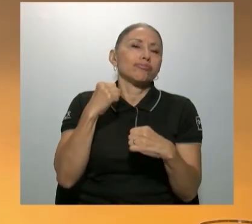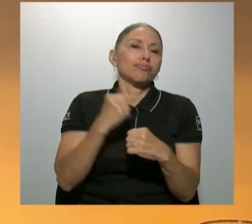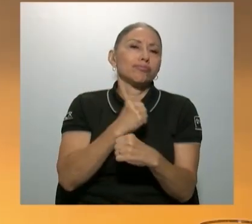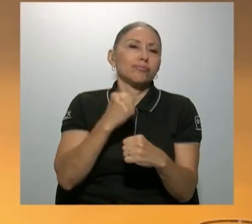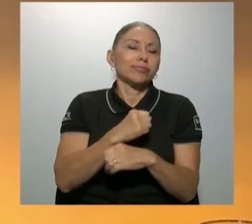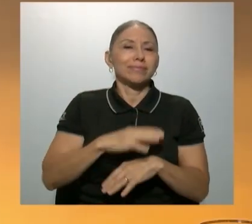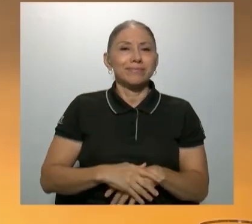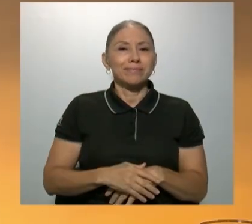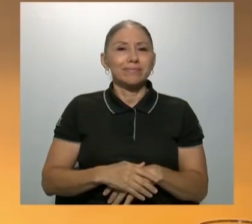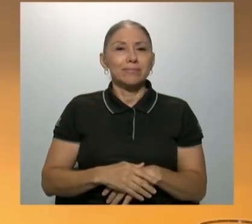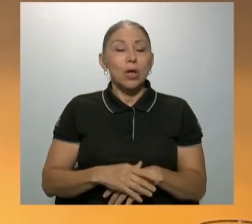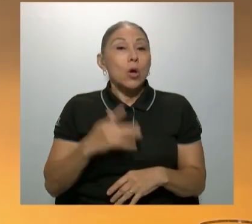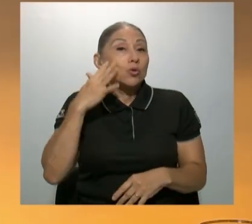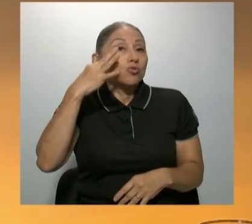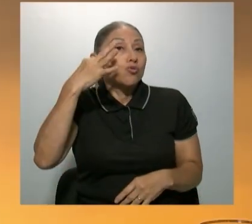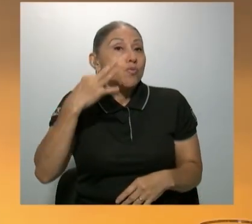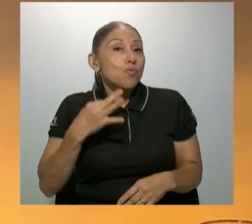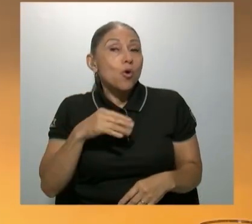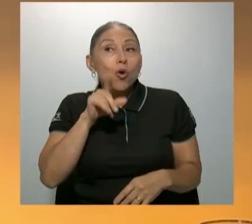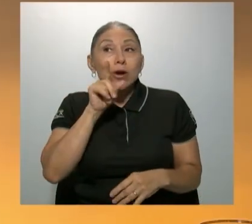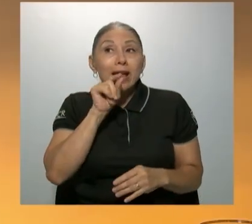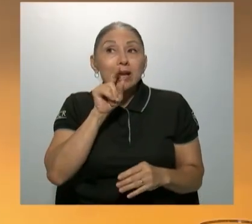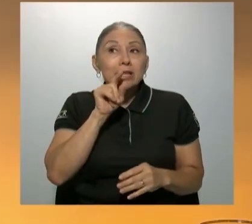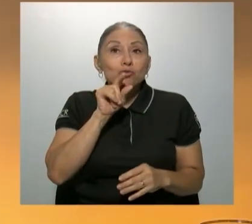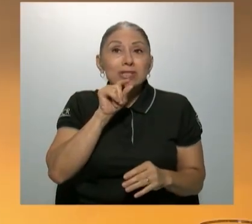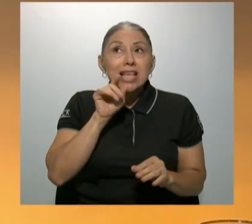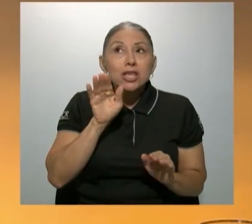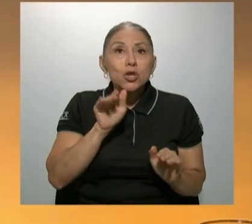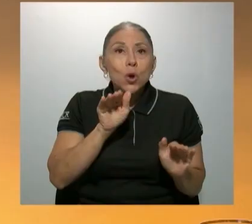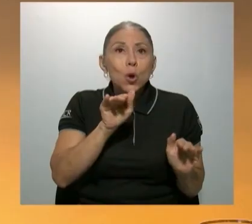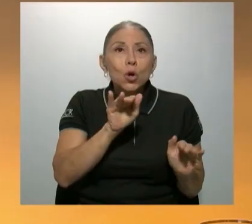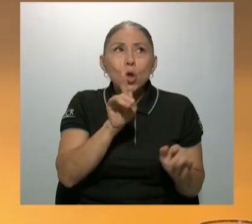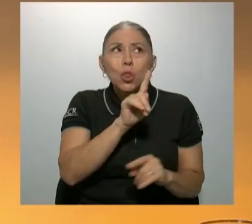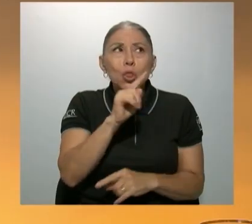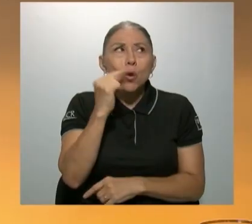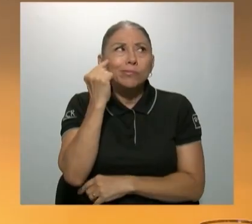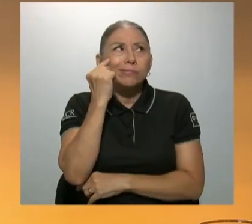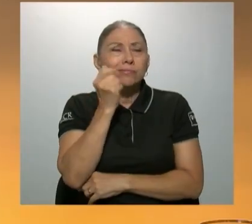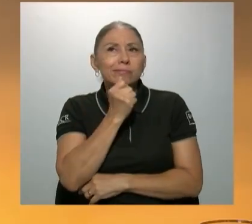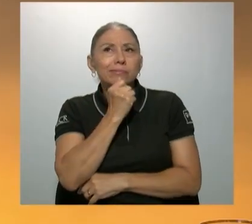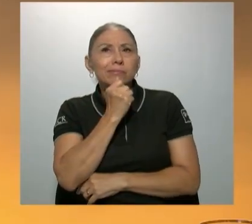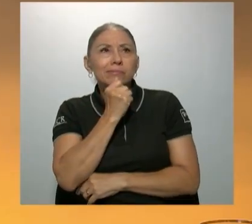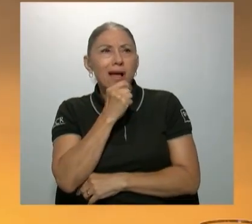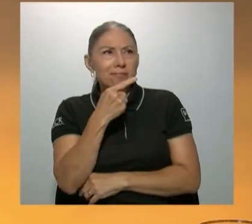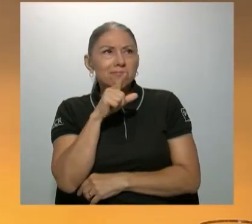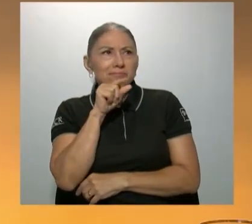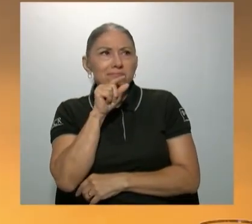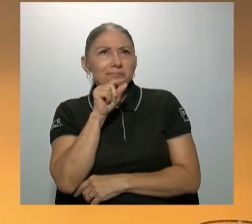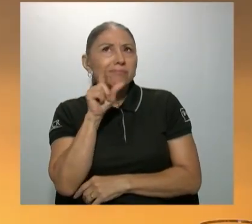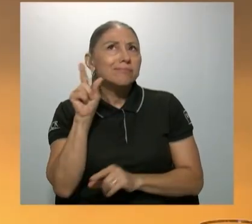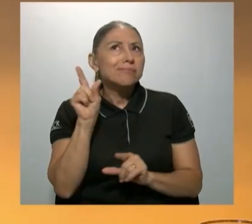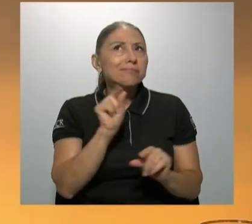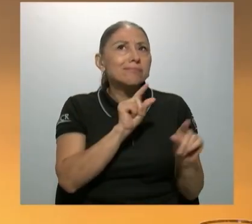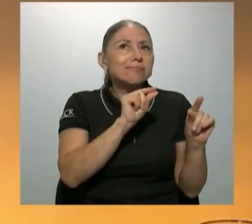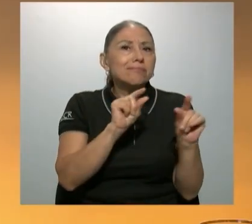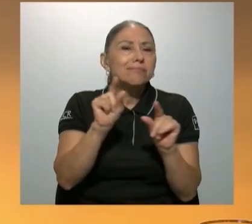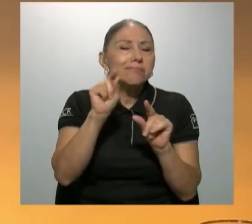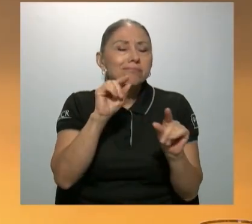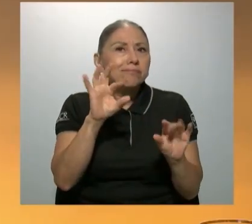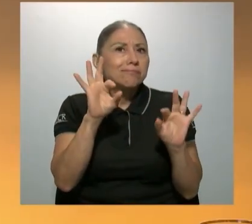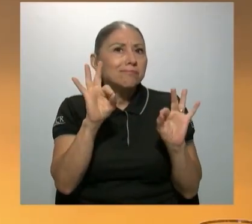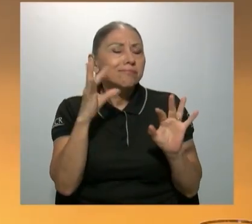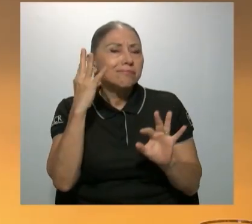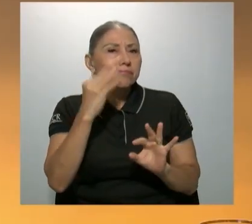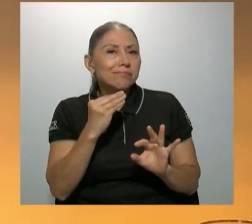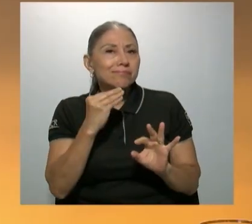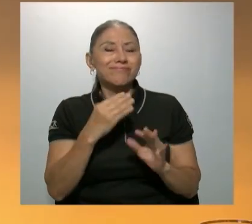escribió: supongo que el ruiseñor no se pone a pensar qué tan bien canta. Nos acompañan, como ya lo dije,